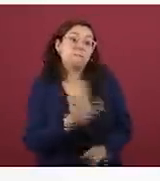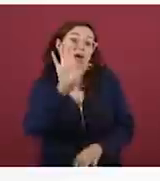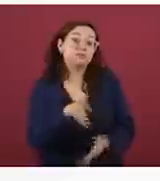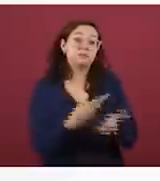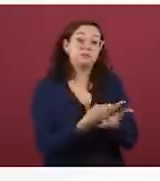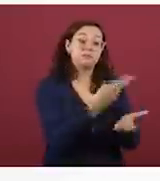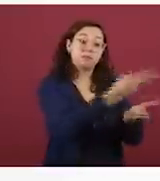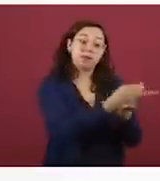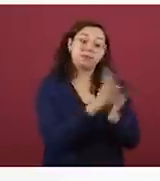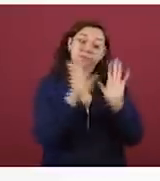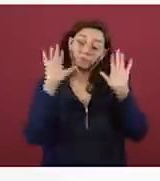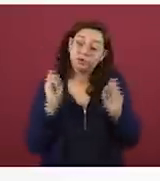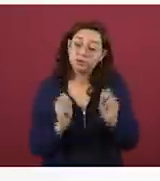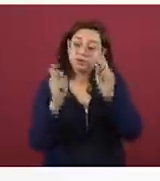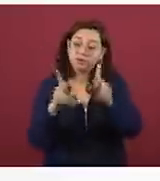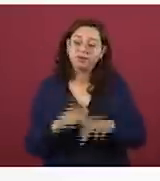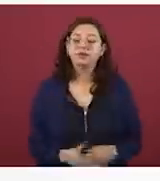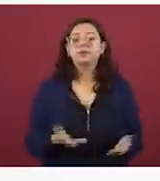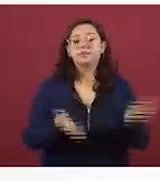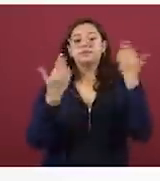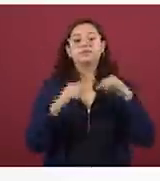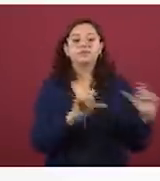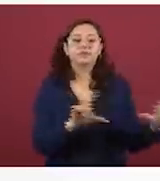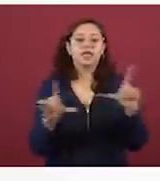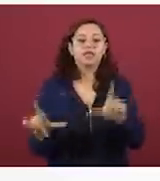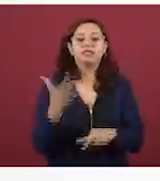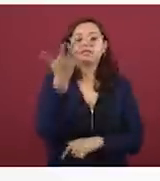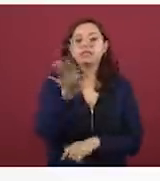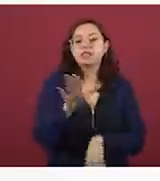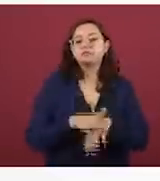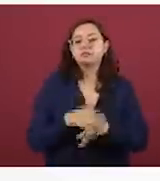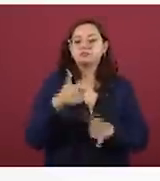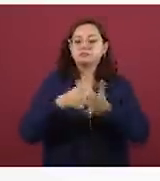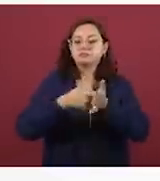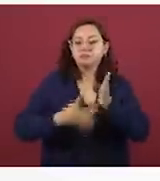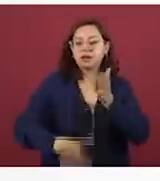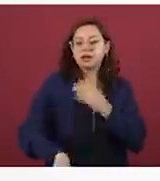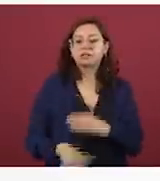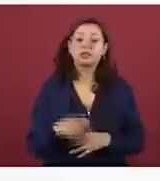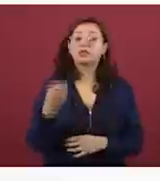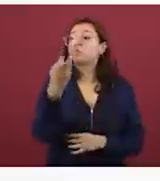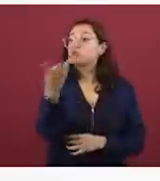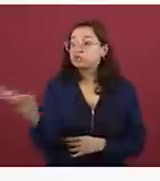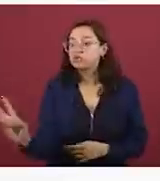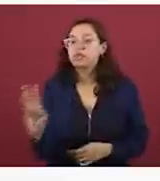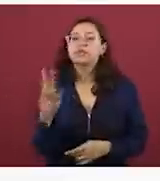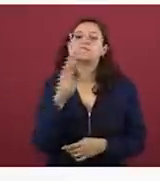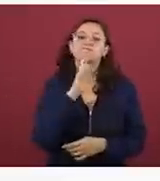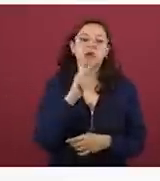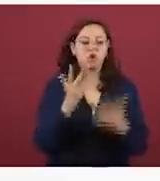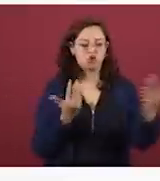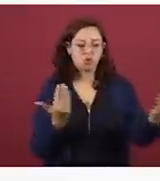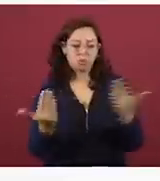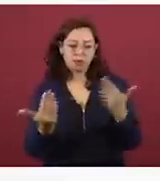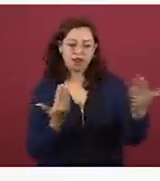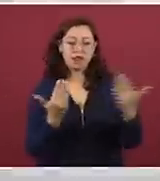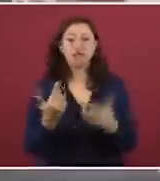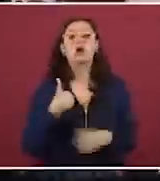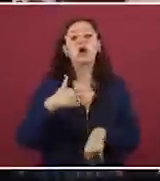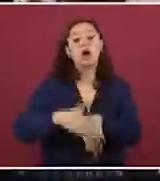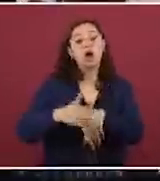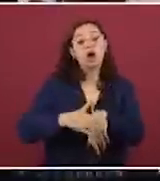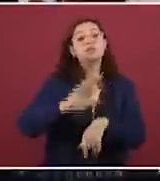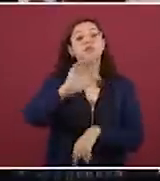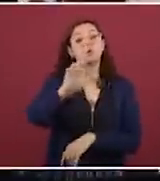más económicas también de diésel para que los consumidores puedan constatarlas. Y les recuerdo, la